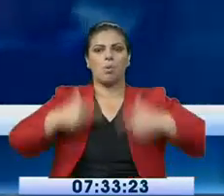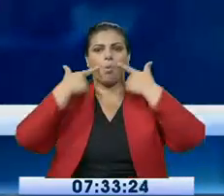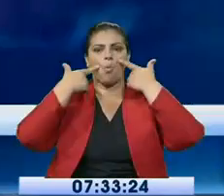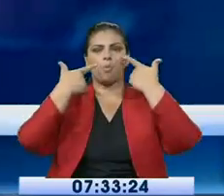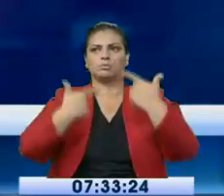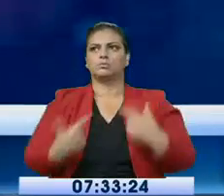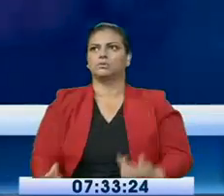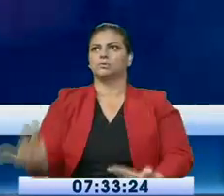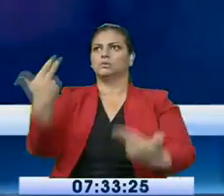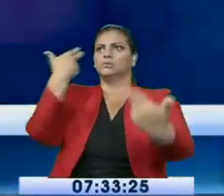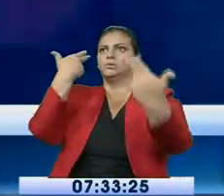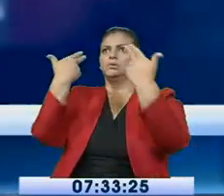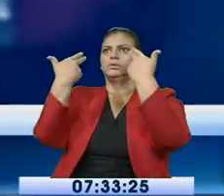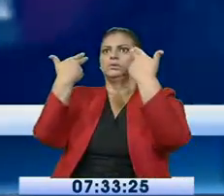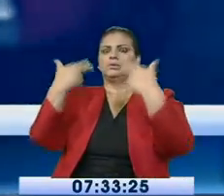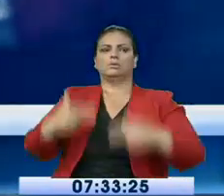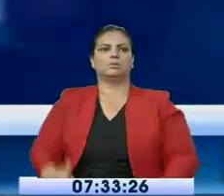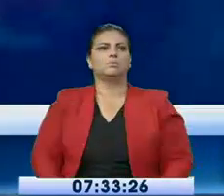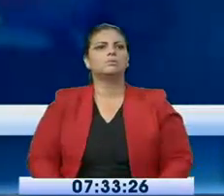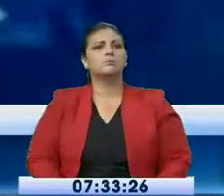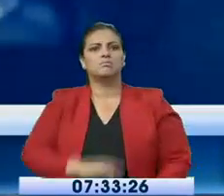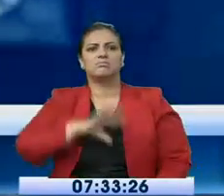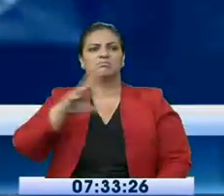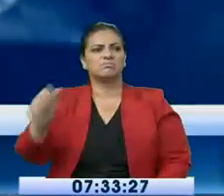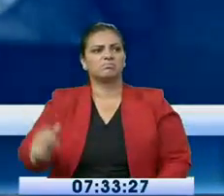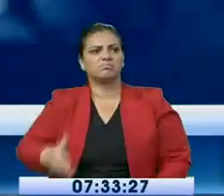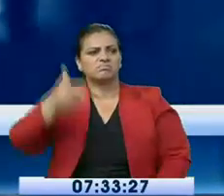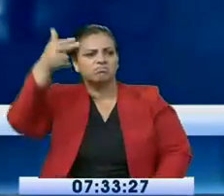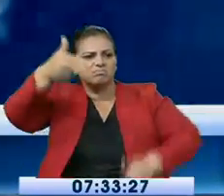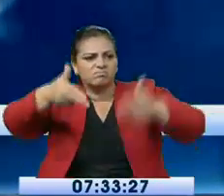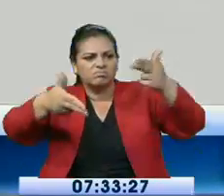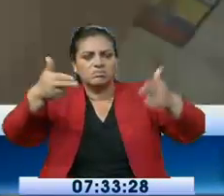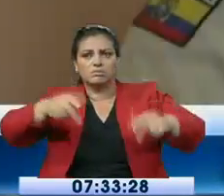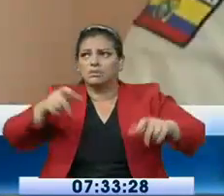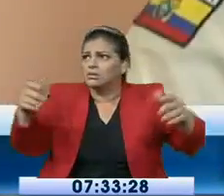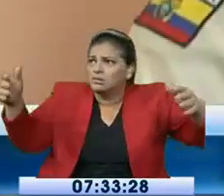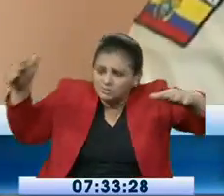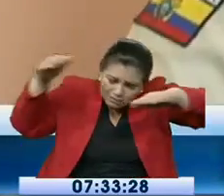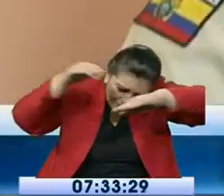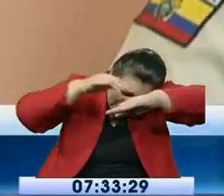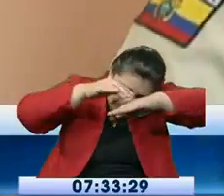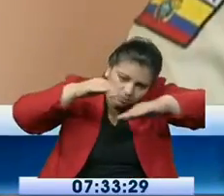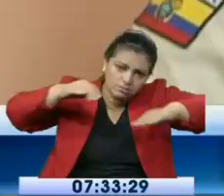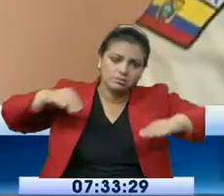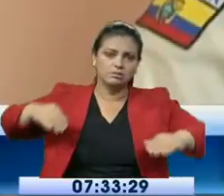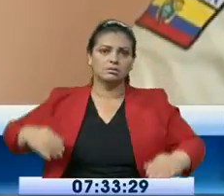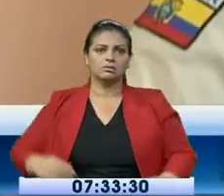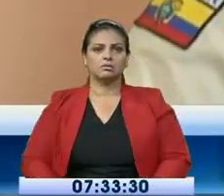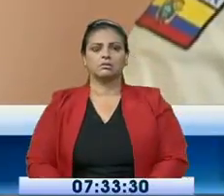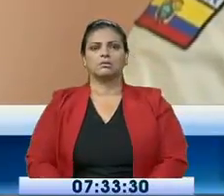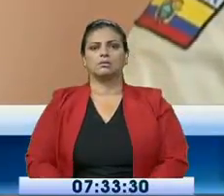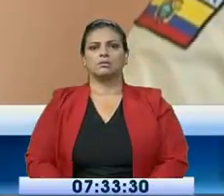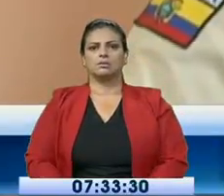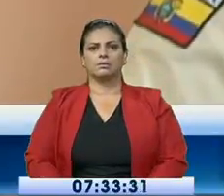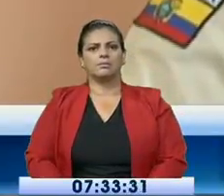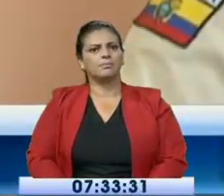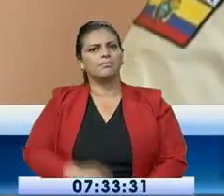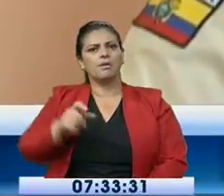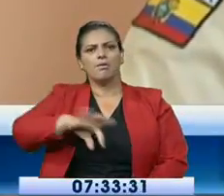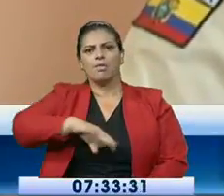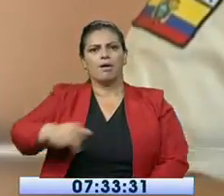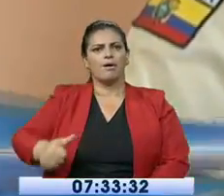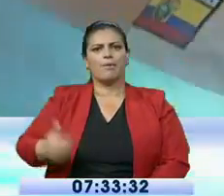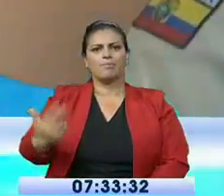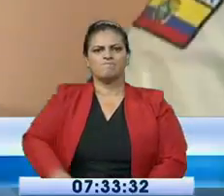terror en el piso, con el riesgo que en cualquier momento tiren del gatillo. El delincuente siempre que va a realizar cualquier tipo de hecho